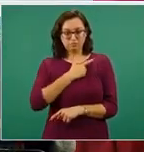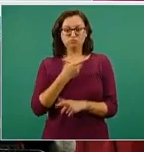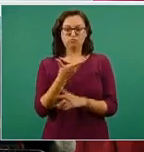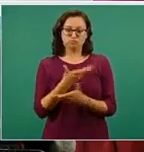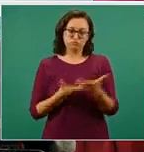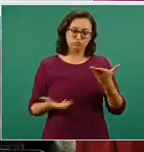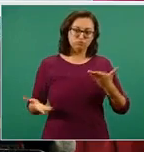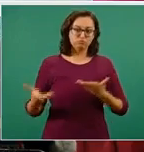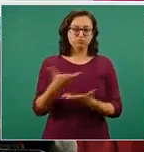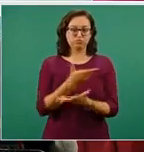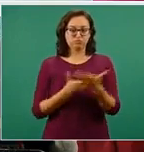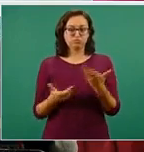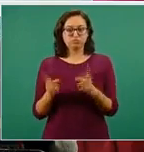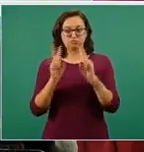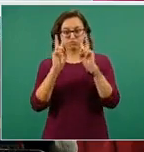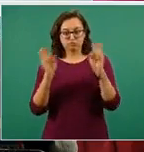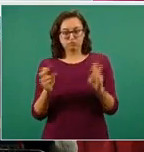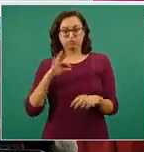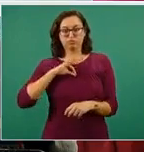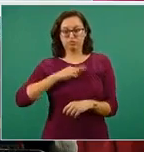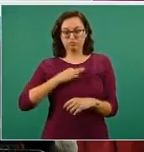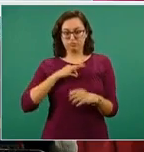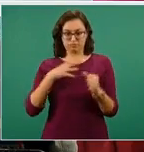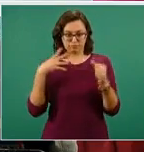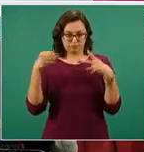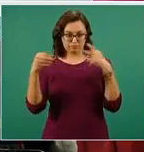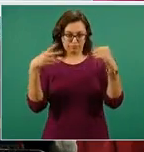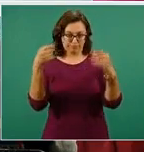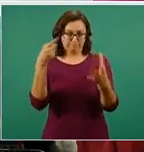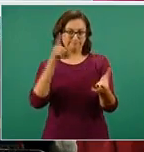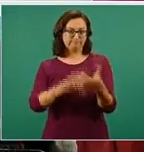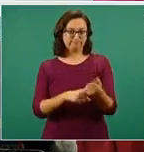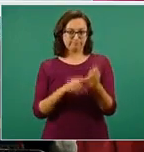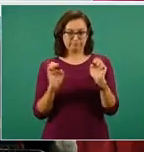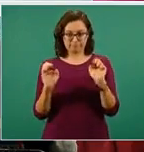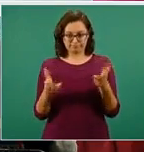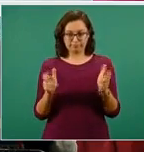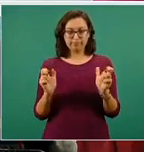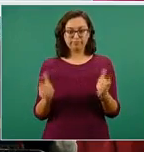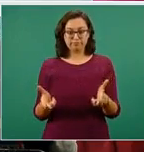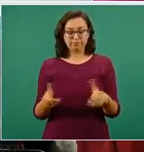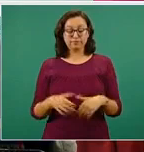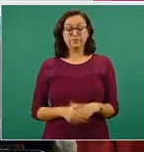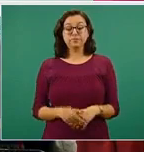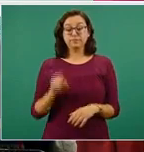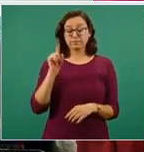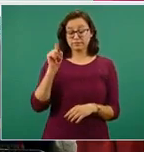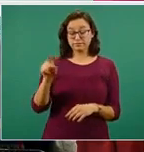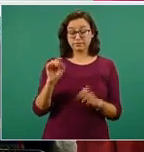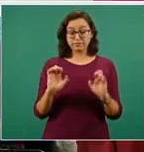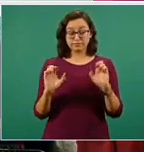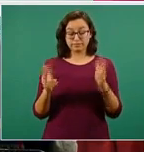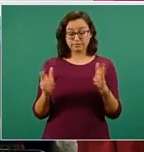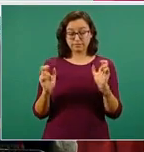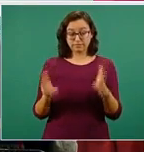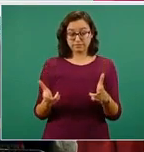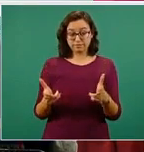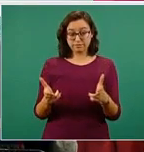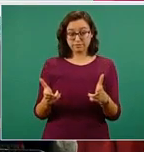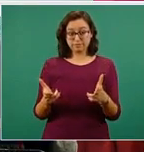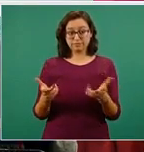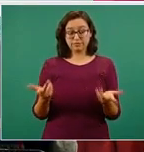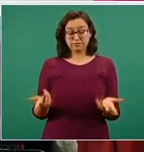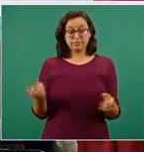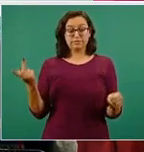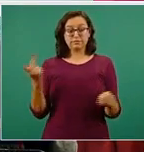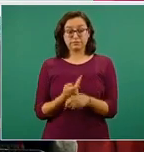tienen que ver con la pandemia en nuestro bello estado, en Chiapas. Chiapas, justamente un lugar que como